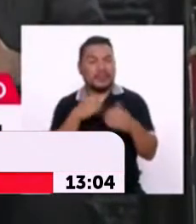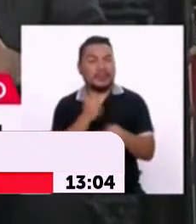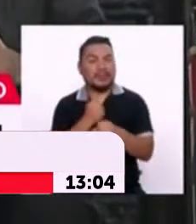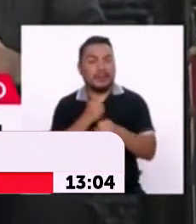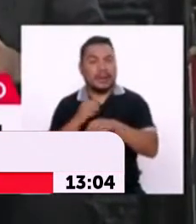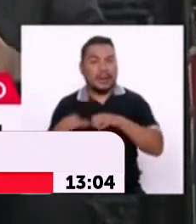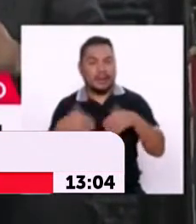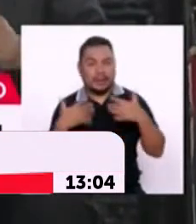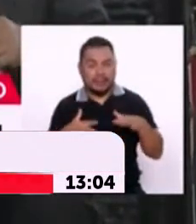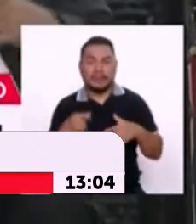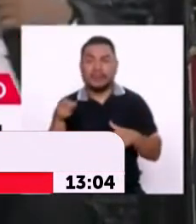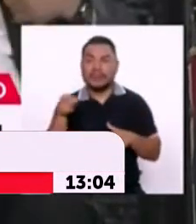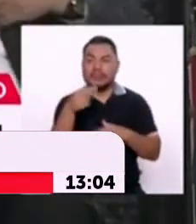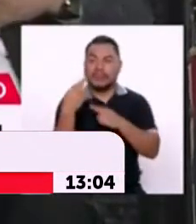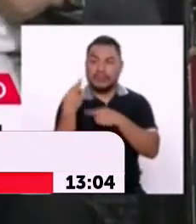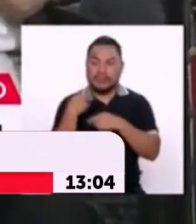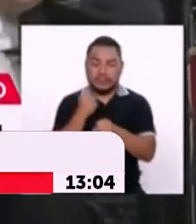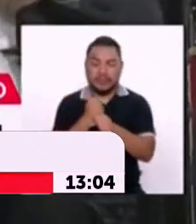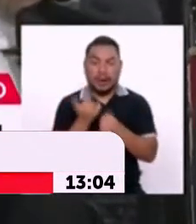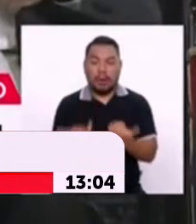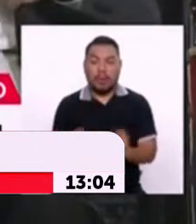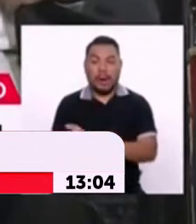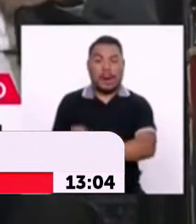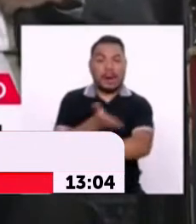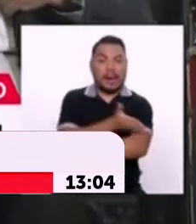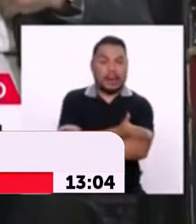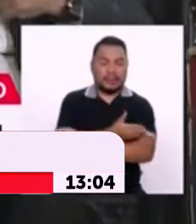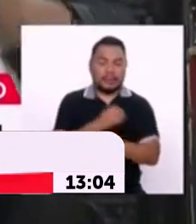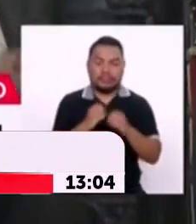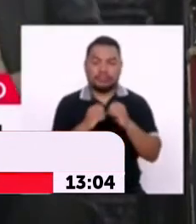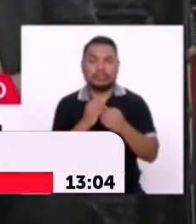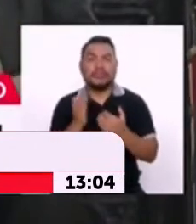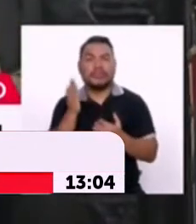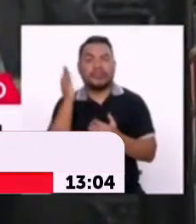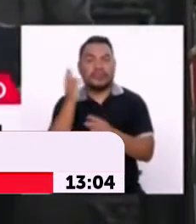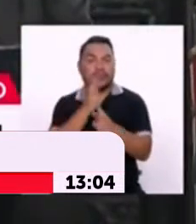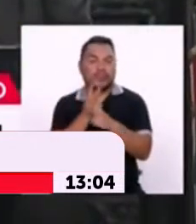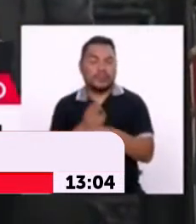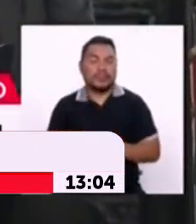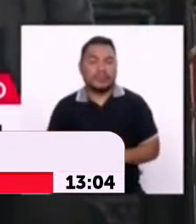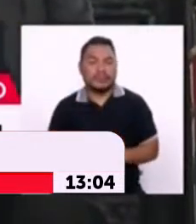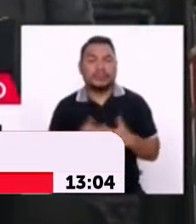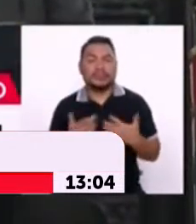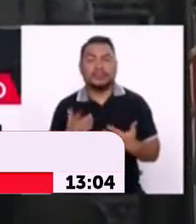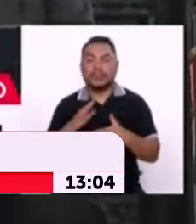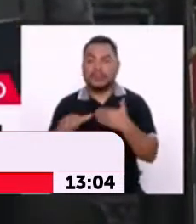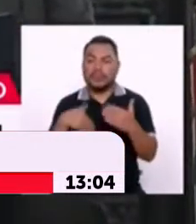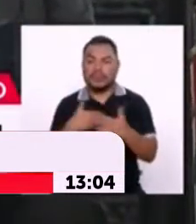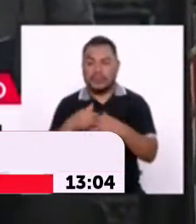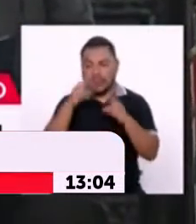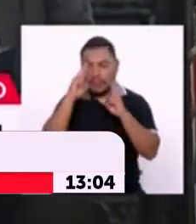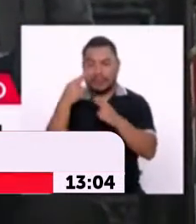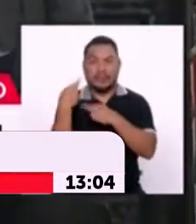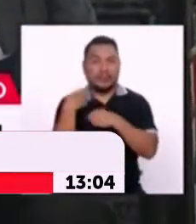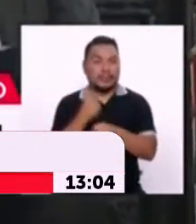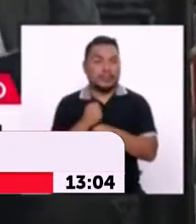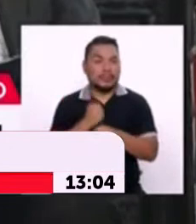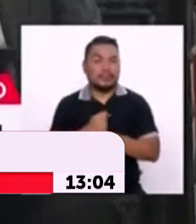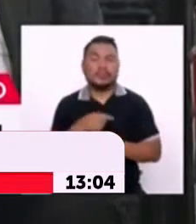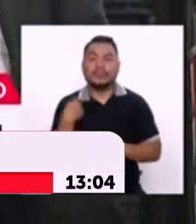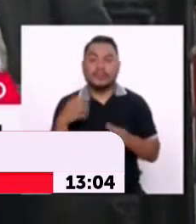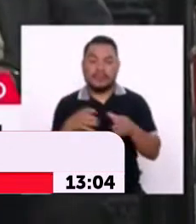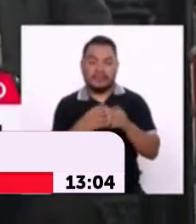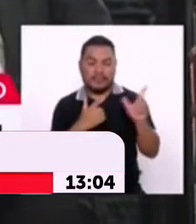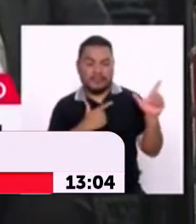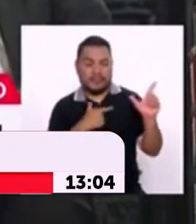acciones correspondientes para tomar las previsiones frente a este escenario de riesgo. Y para el cumplimiento de esas tareas,